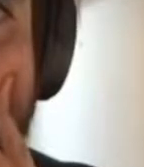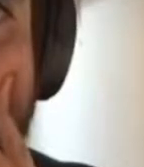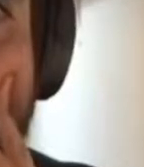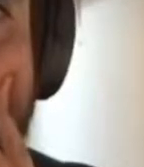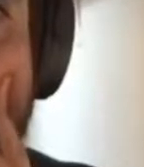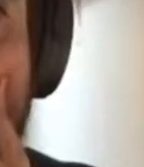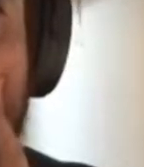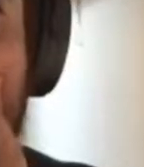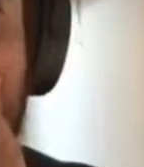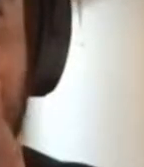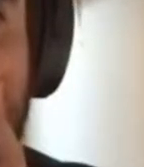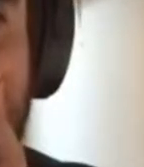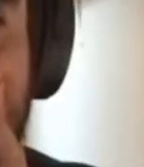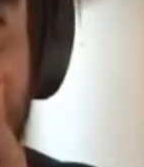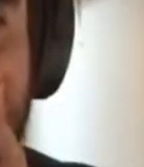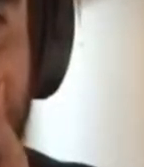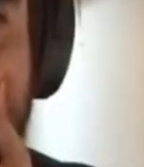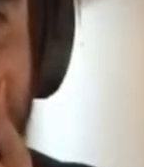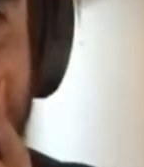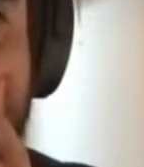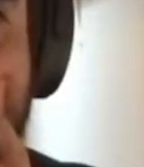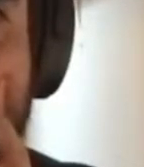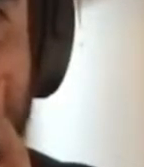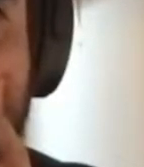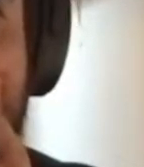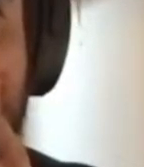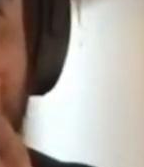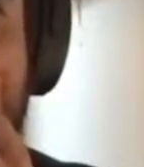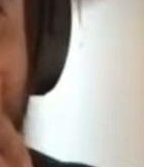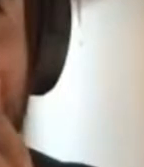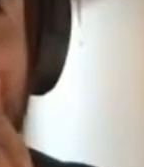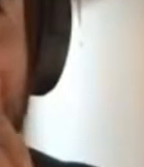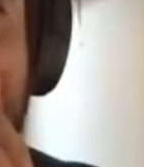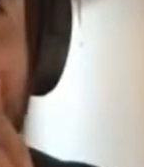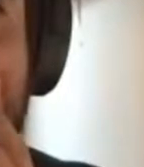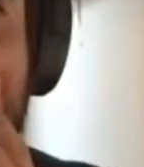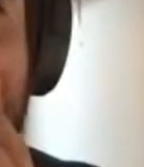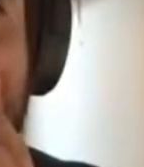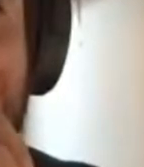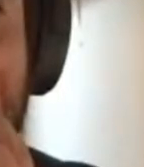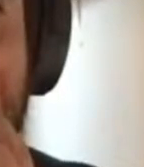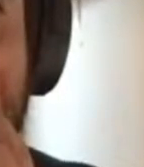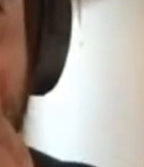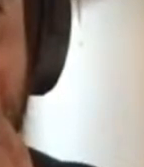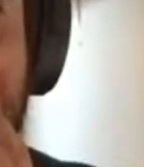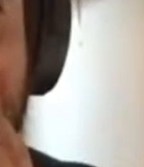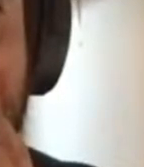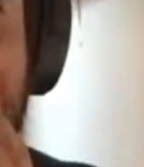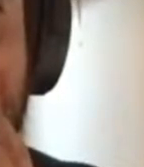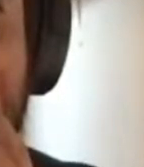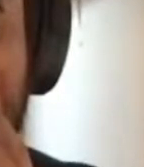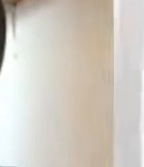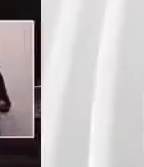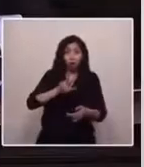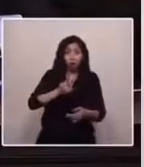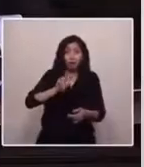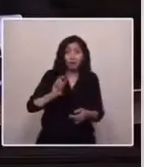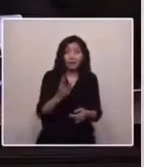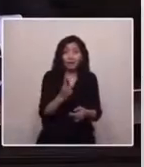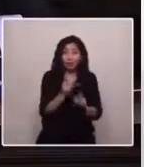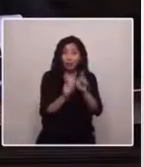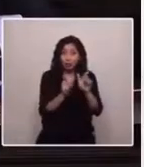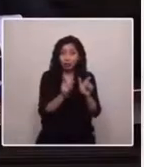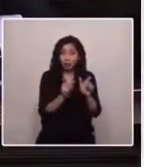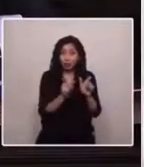generó una reacción muy fuerte de algunas de algunos convencionales al punto que fue necesario suspender las que sea el